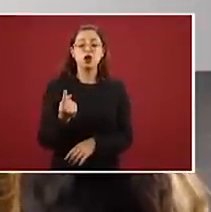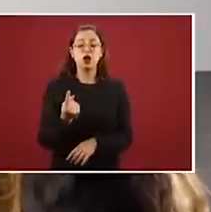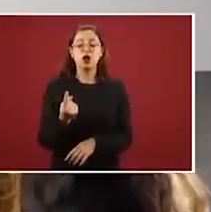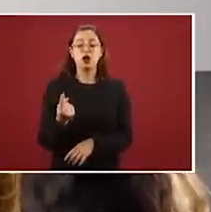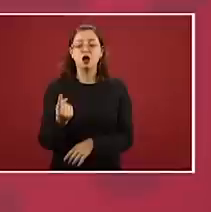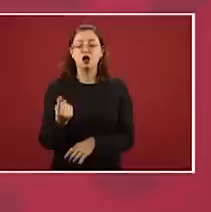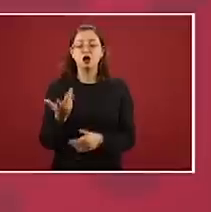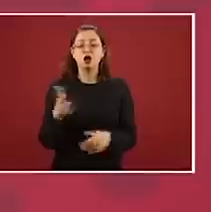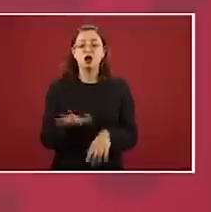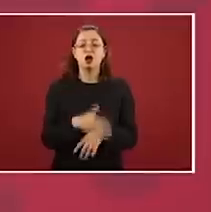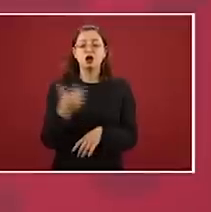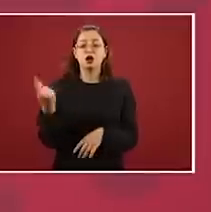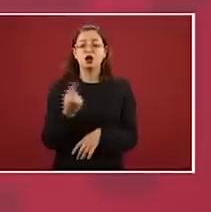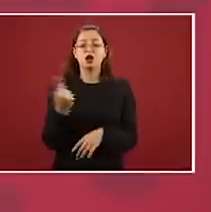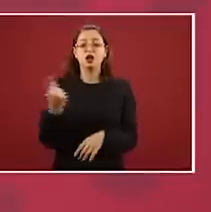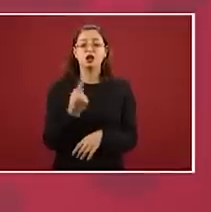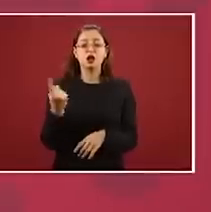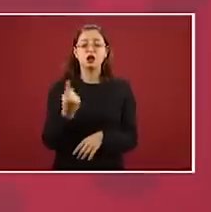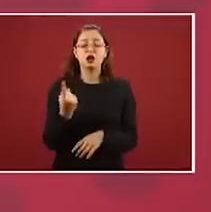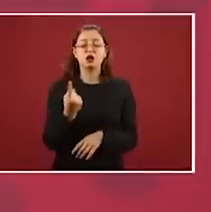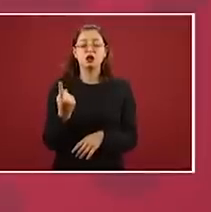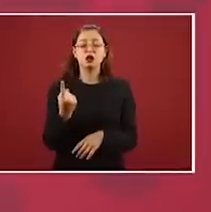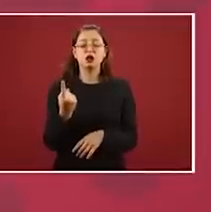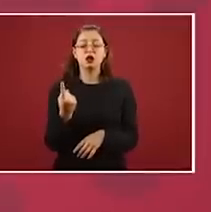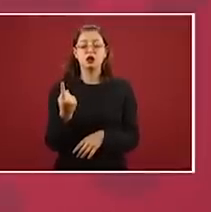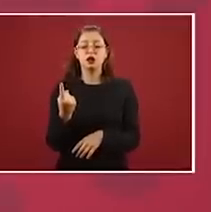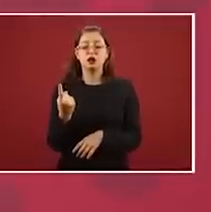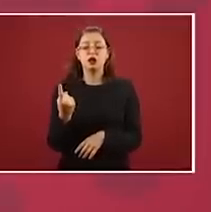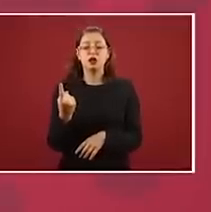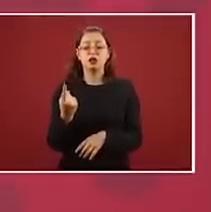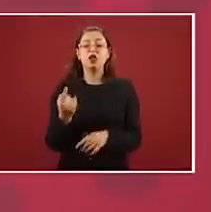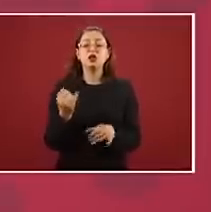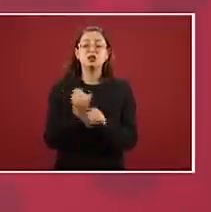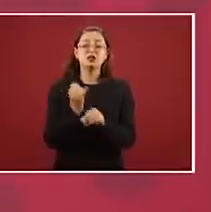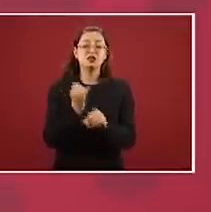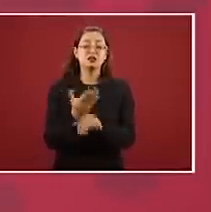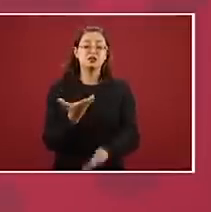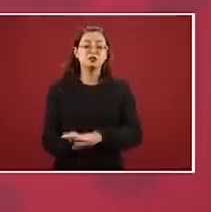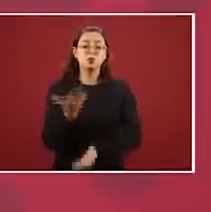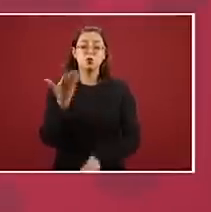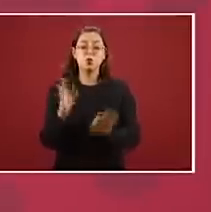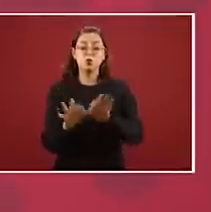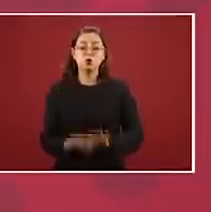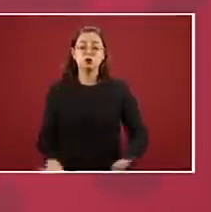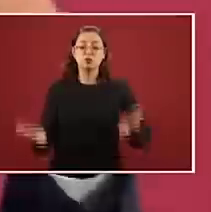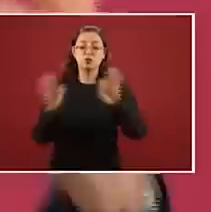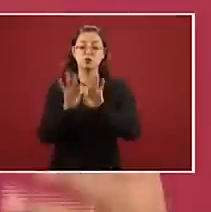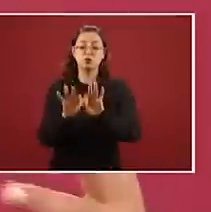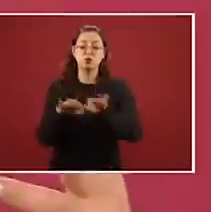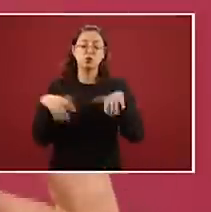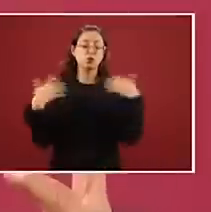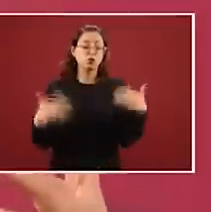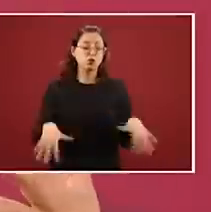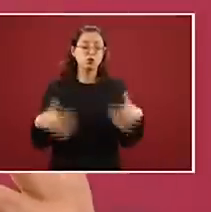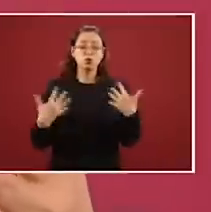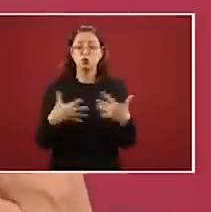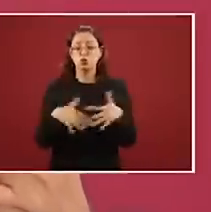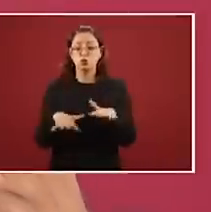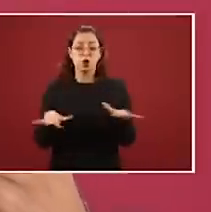internet es fundamental. Esa es una gran revolución